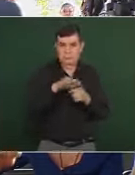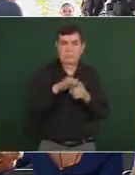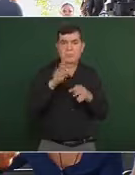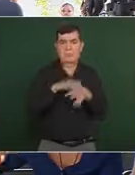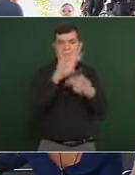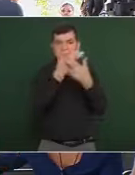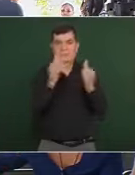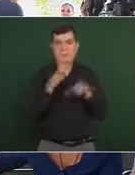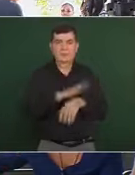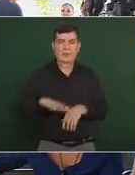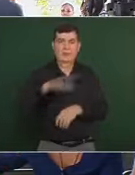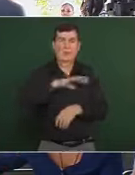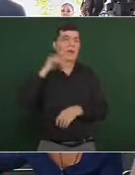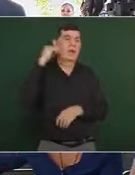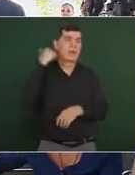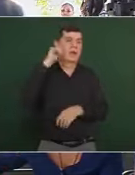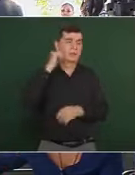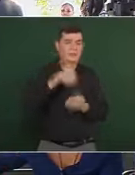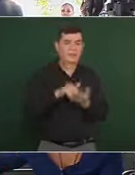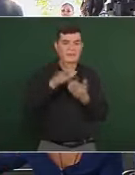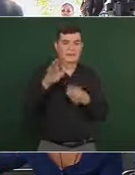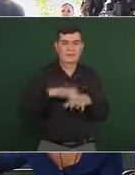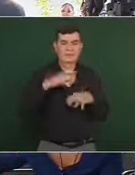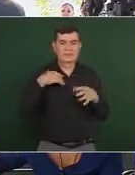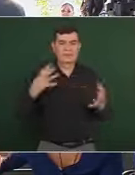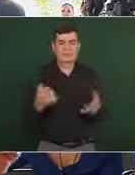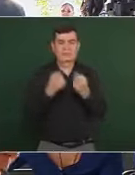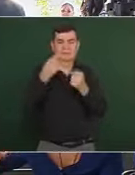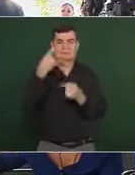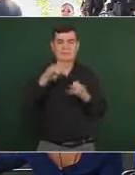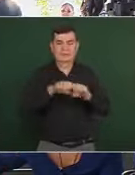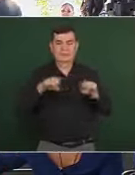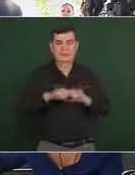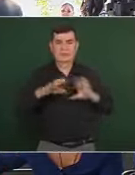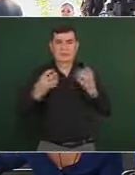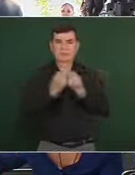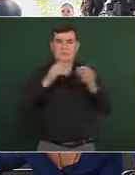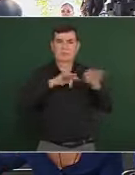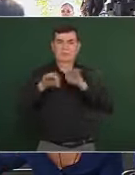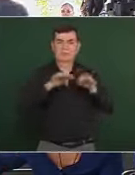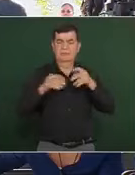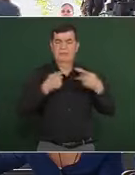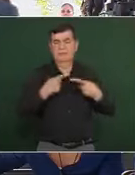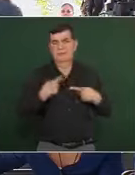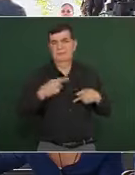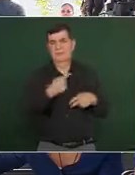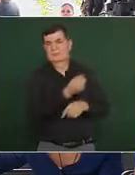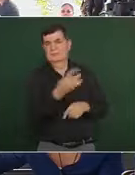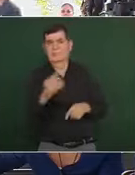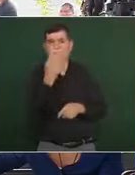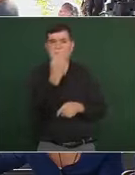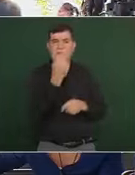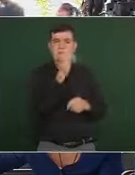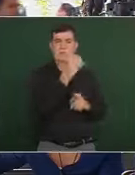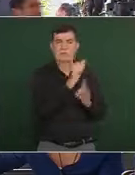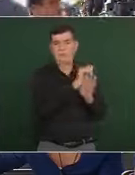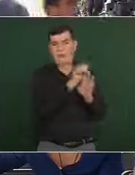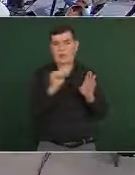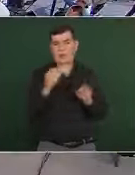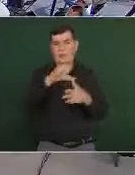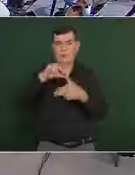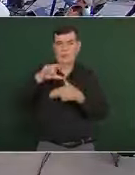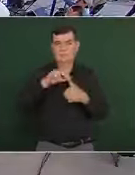ningún acapulqueño se quede fuera del rescate que ha brindado su equipo de colaboradores desde el pasado 25 de octubre por